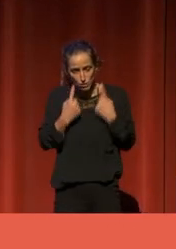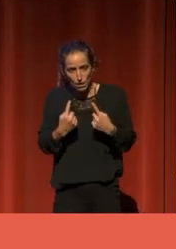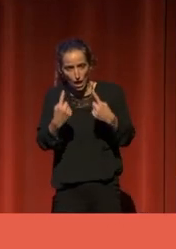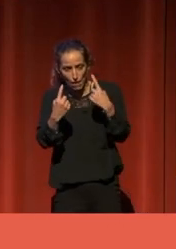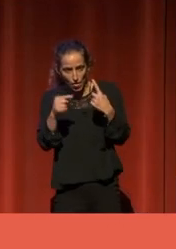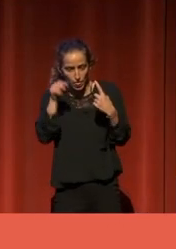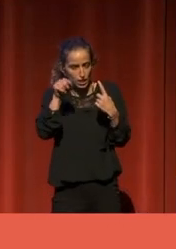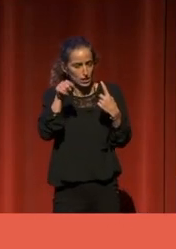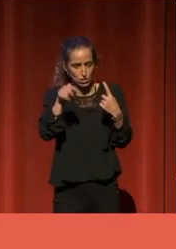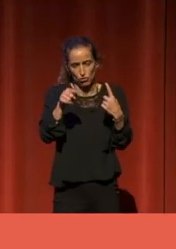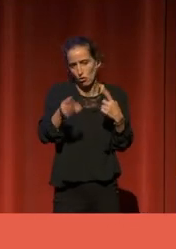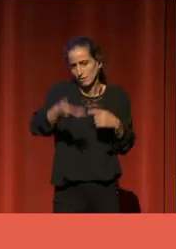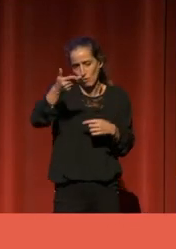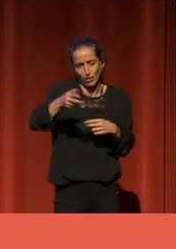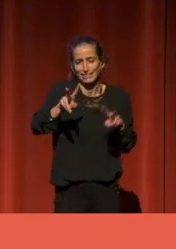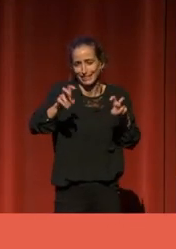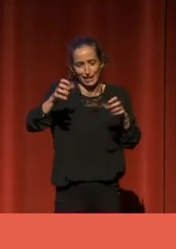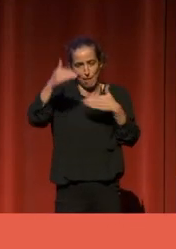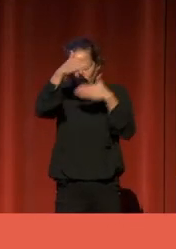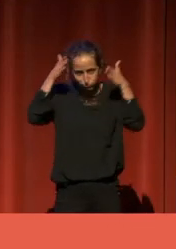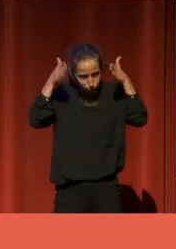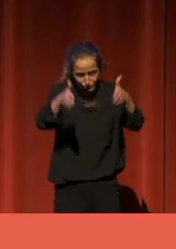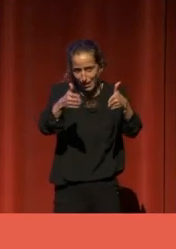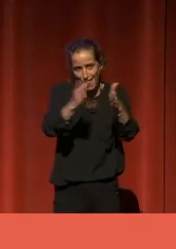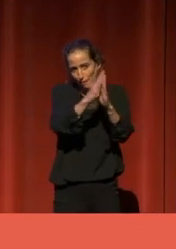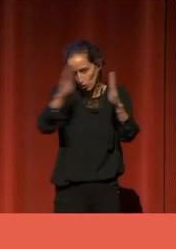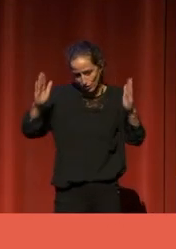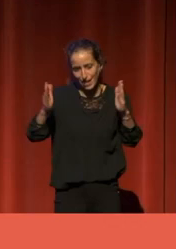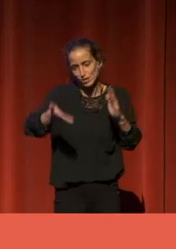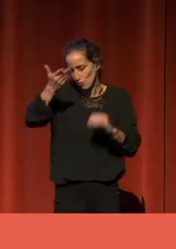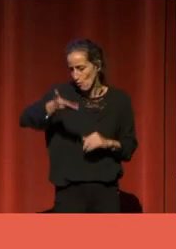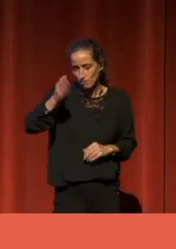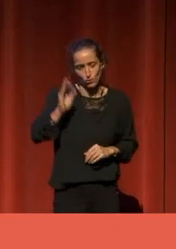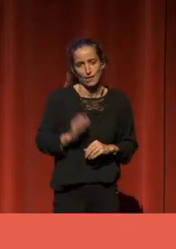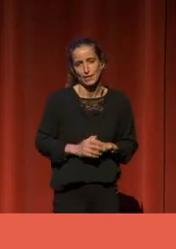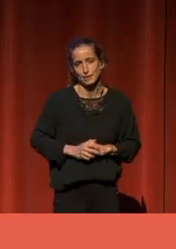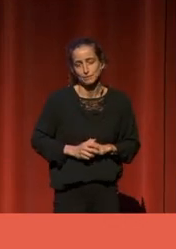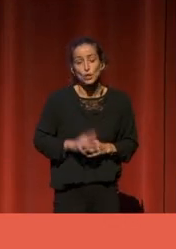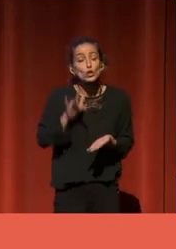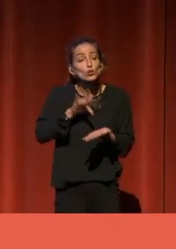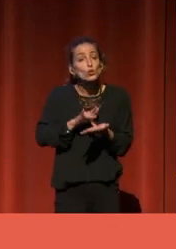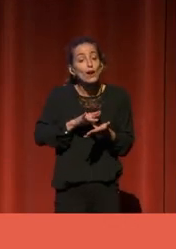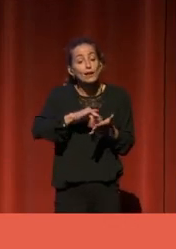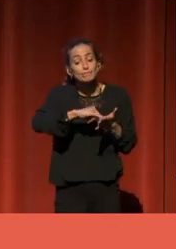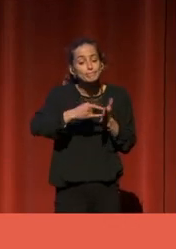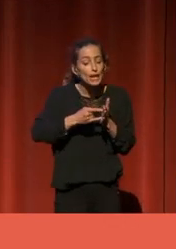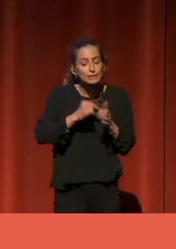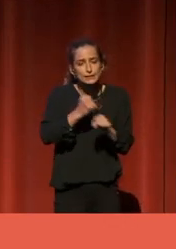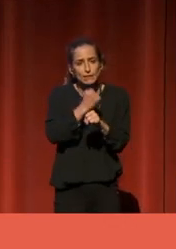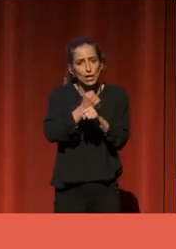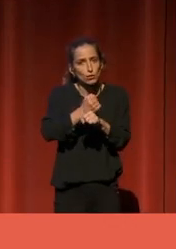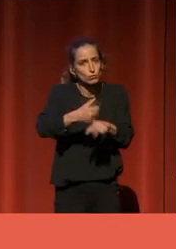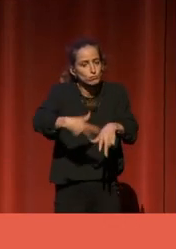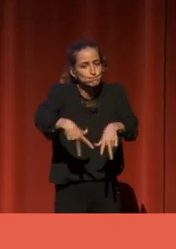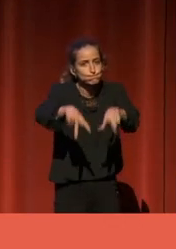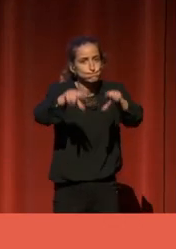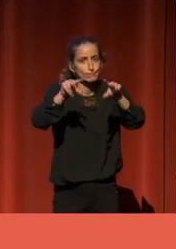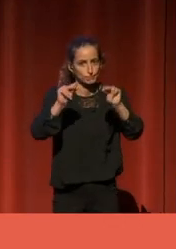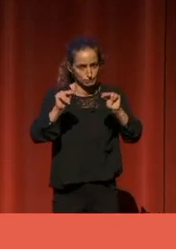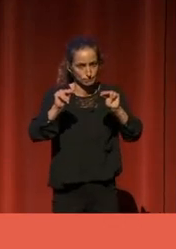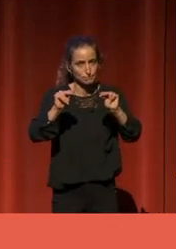es muy importante es un paso muy importante y eh la idea es que cuando acabe este plan de trabajo eh